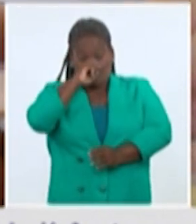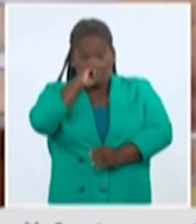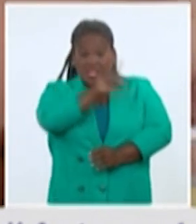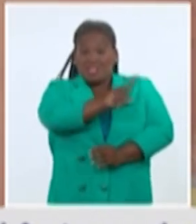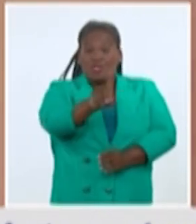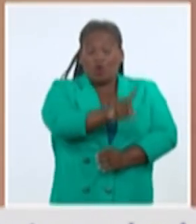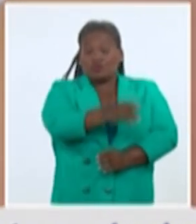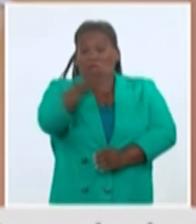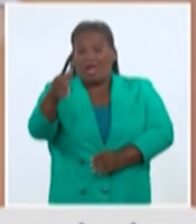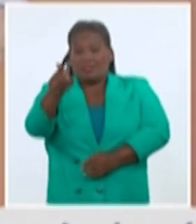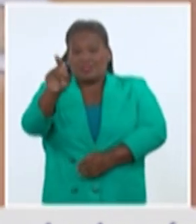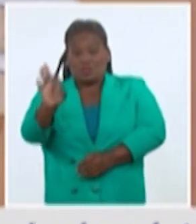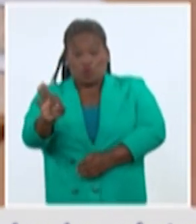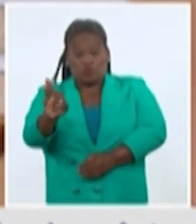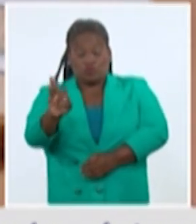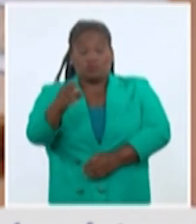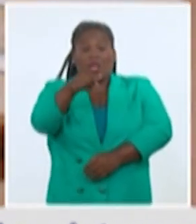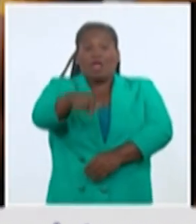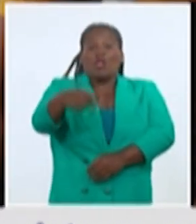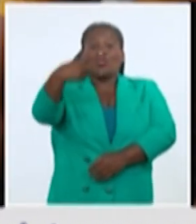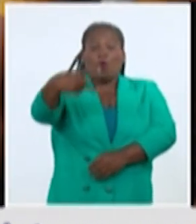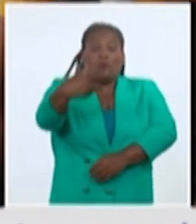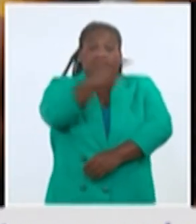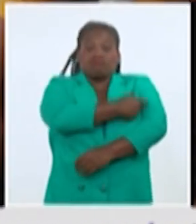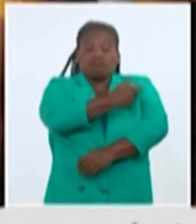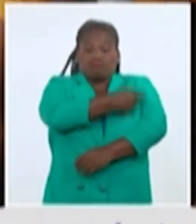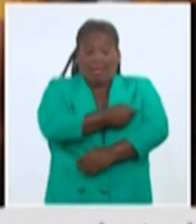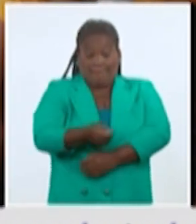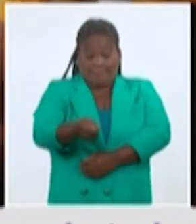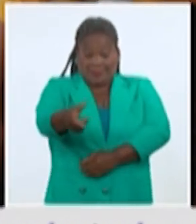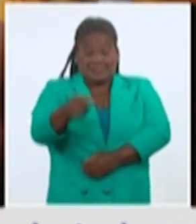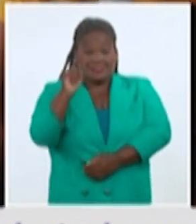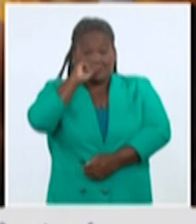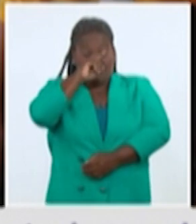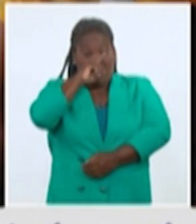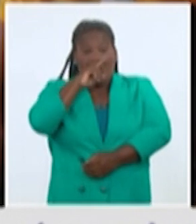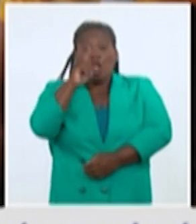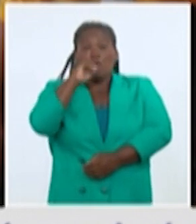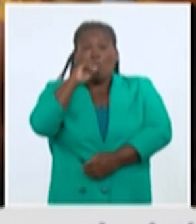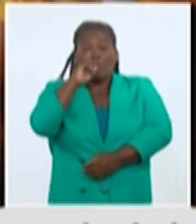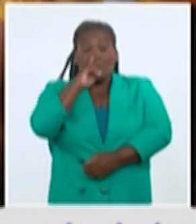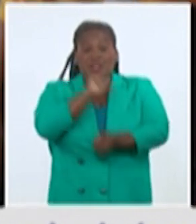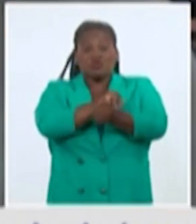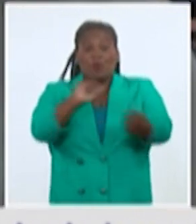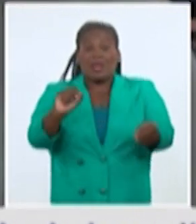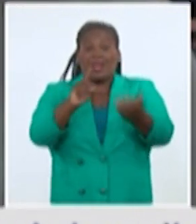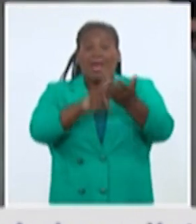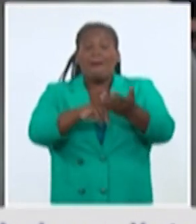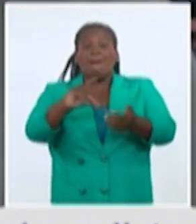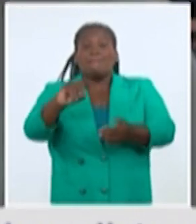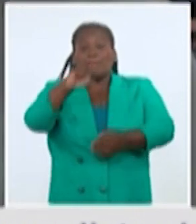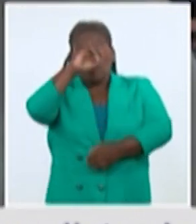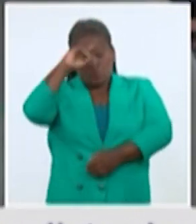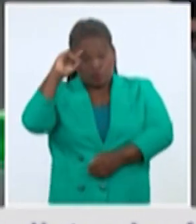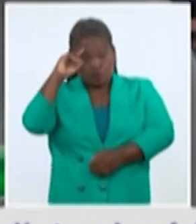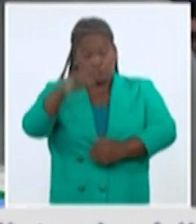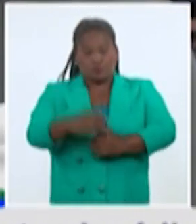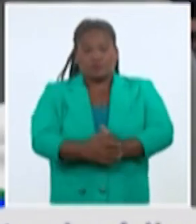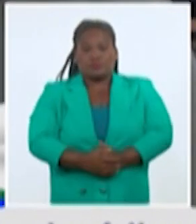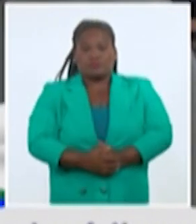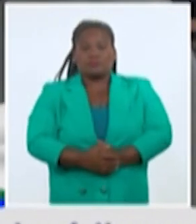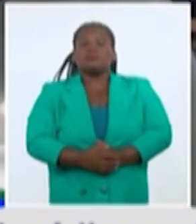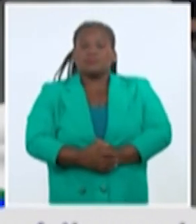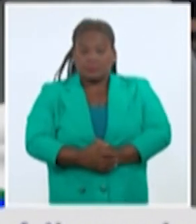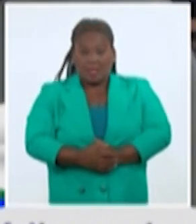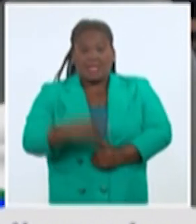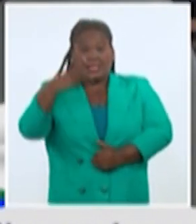sus 2 dosis aplicadas, próxima a culminar en el mes de noviembre con Soberana Plus. Estamos desarrollando la